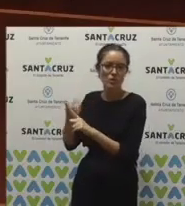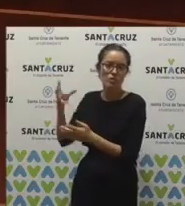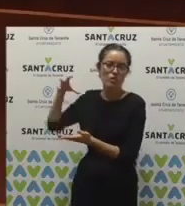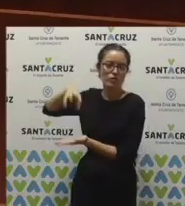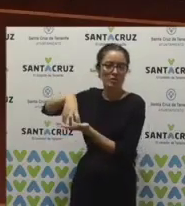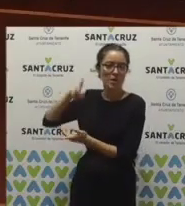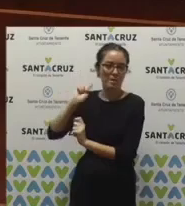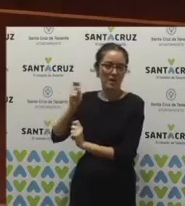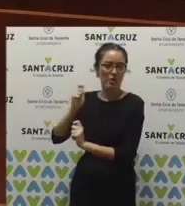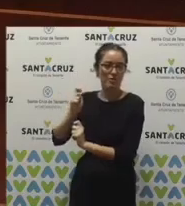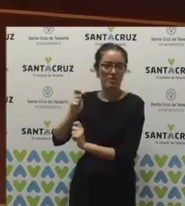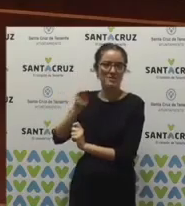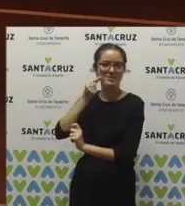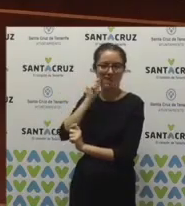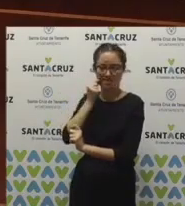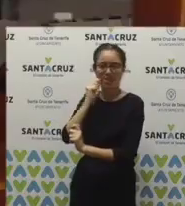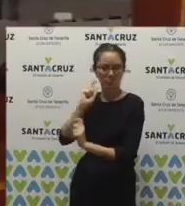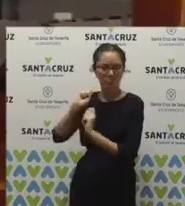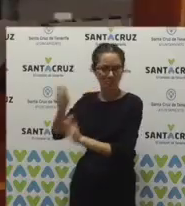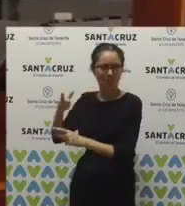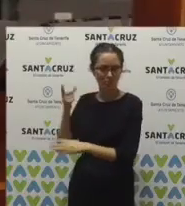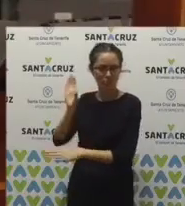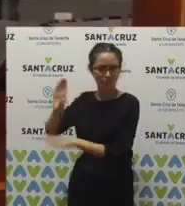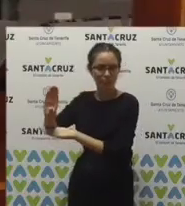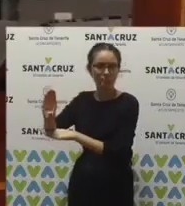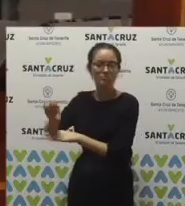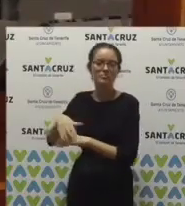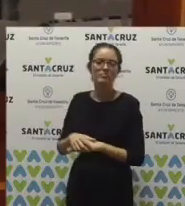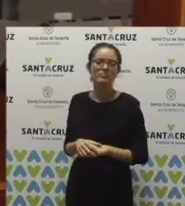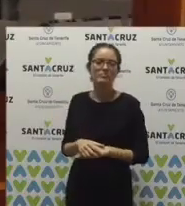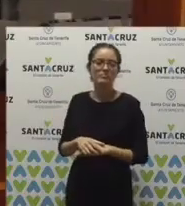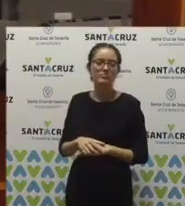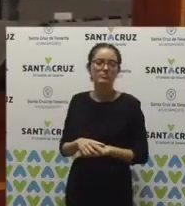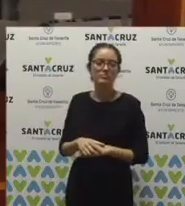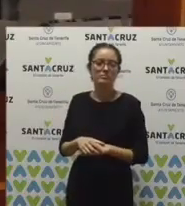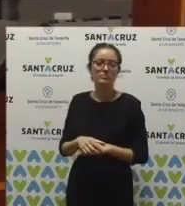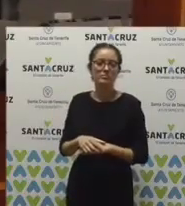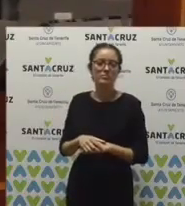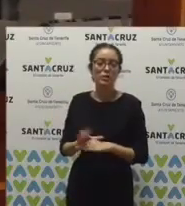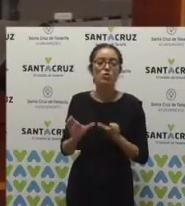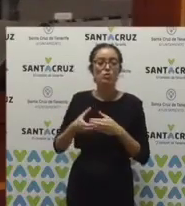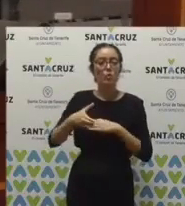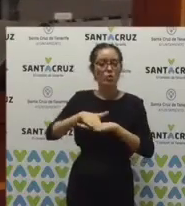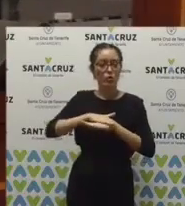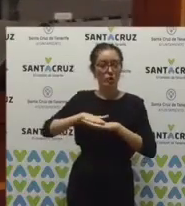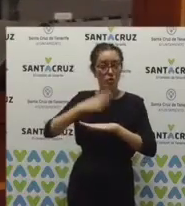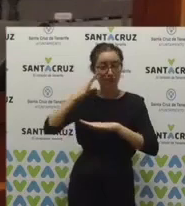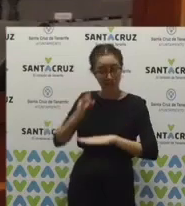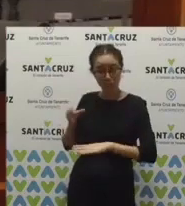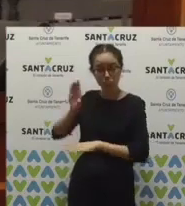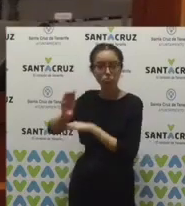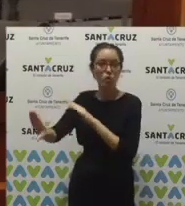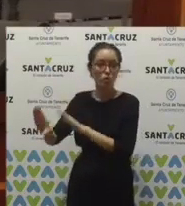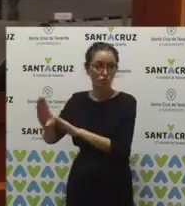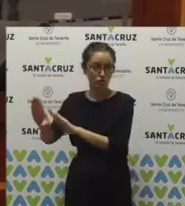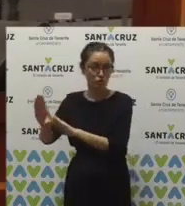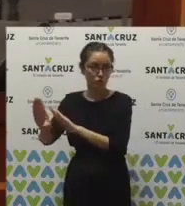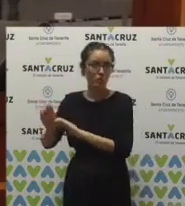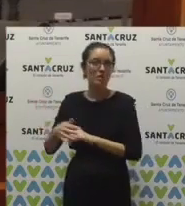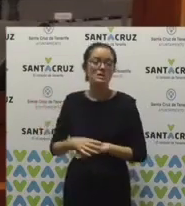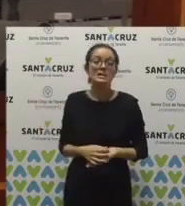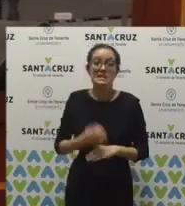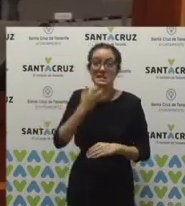pescadores en san andrés y que creo recordar que la actual grupo de gobierno mantiene si no fuera así sería una de las medidas que